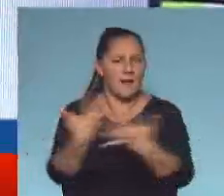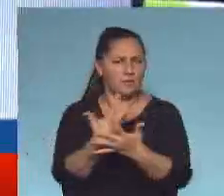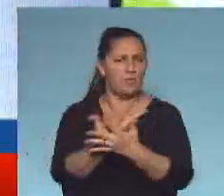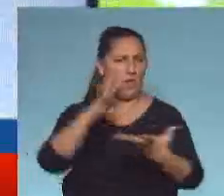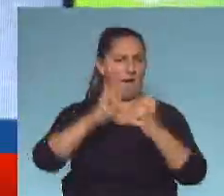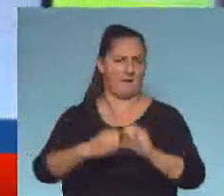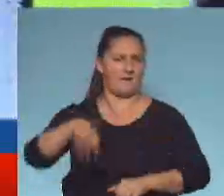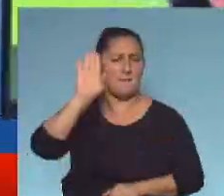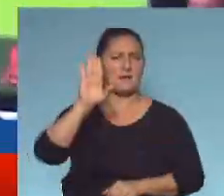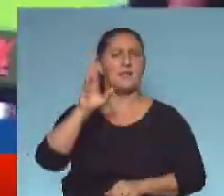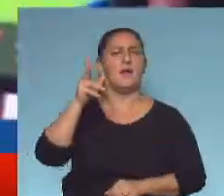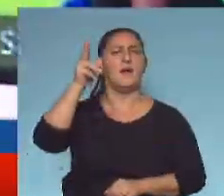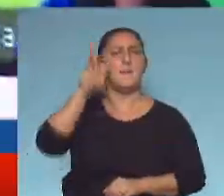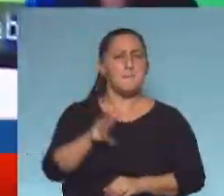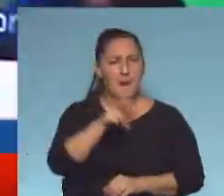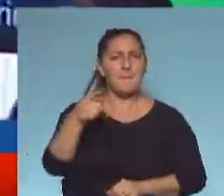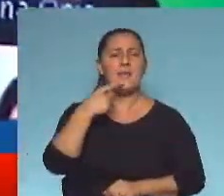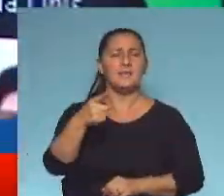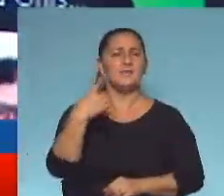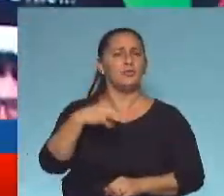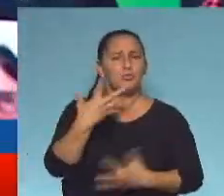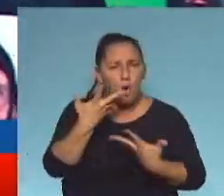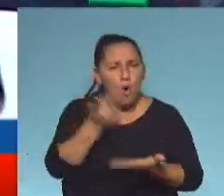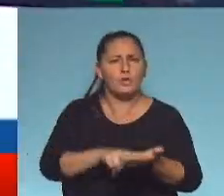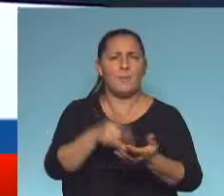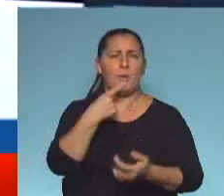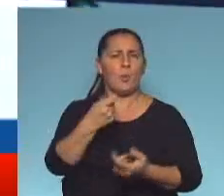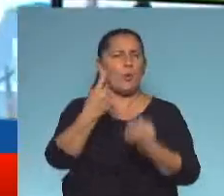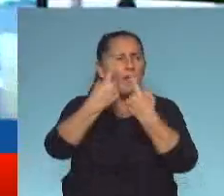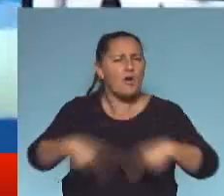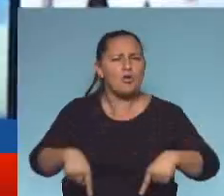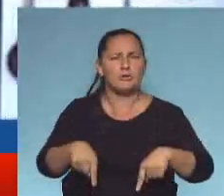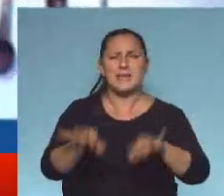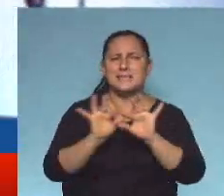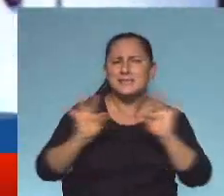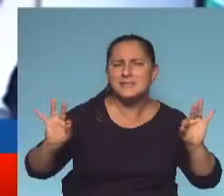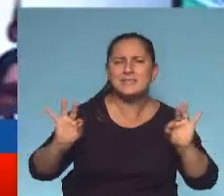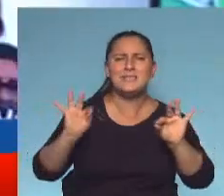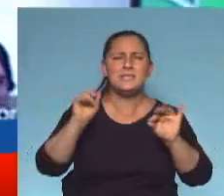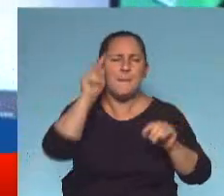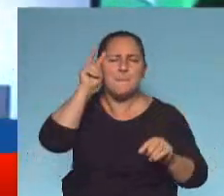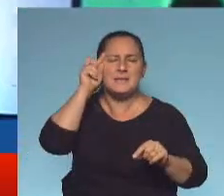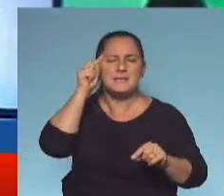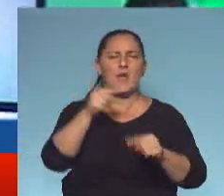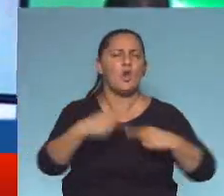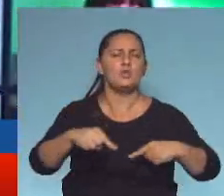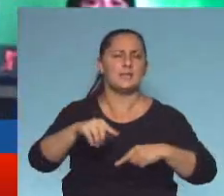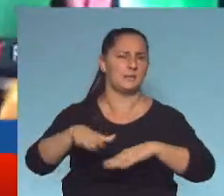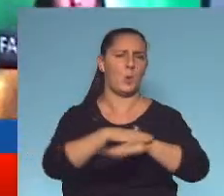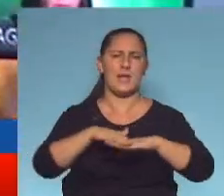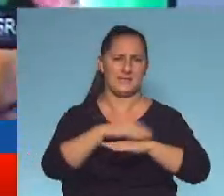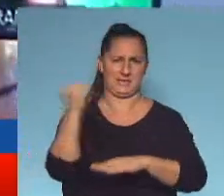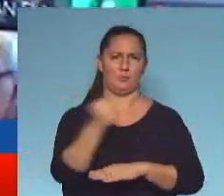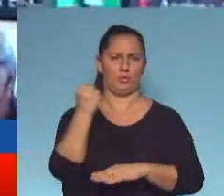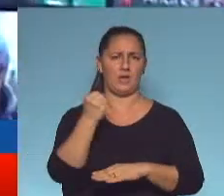Francisco afirma que redescubrimos la importancia de la sencillez y de mantener la mirada fija en lo esencial. Hemos